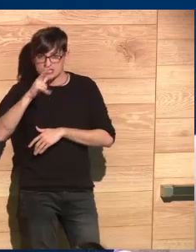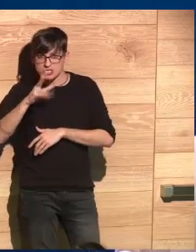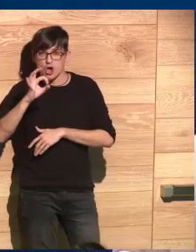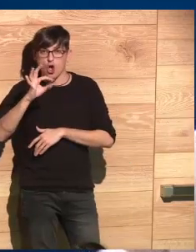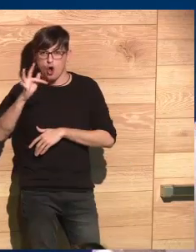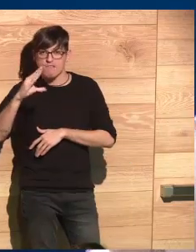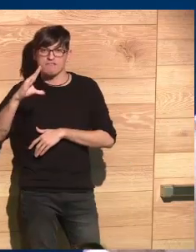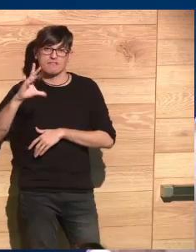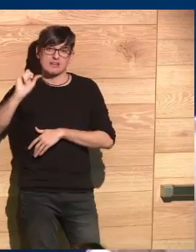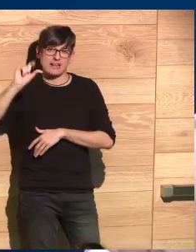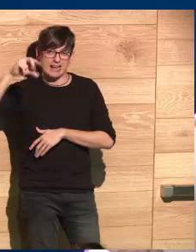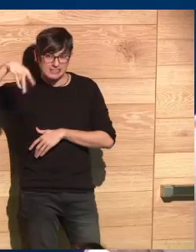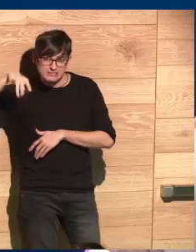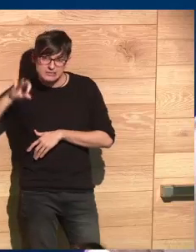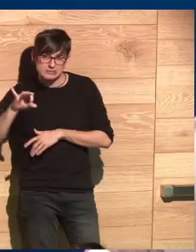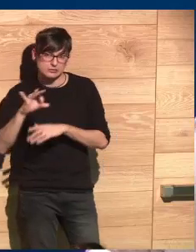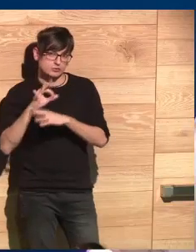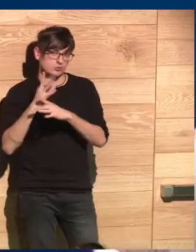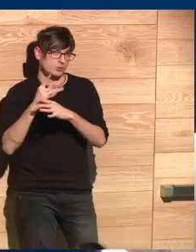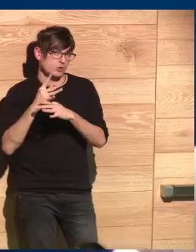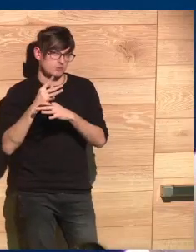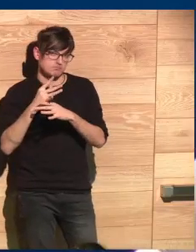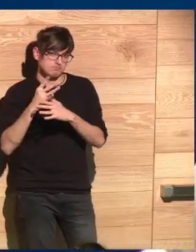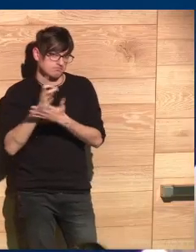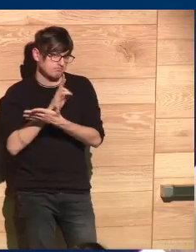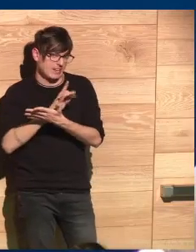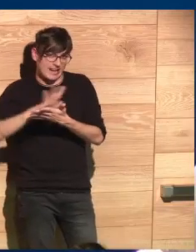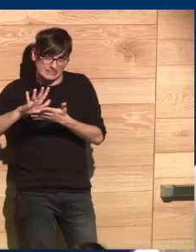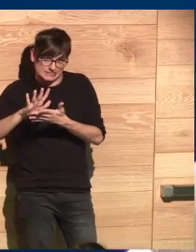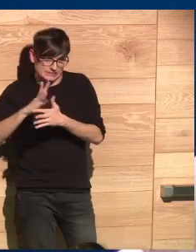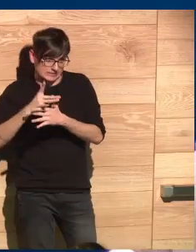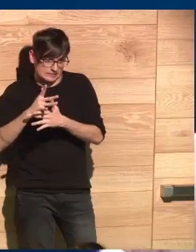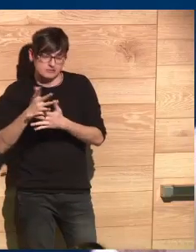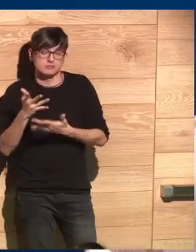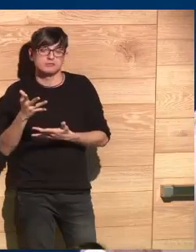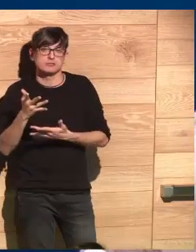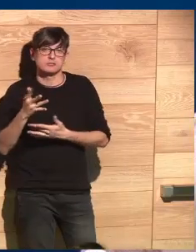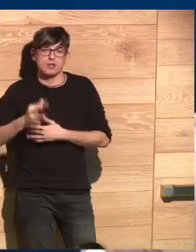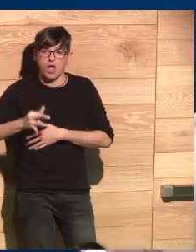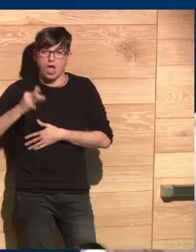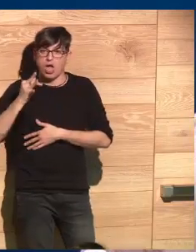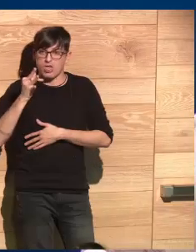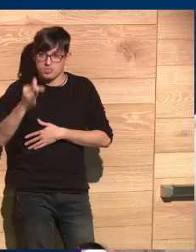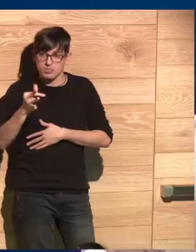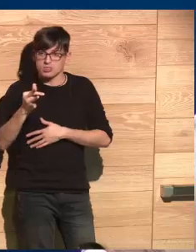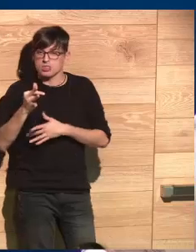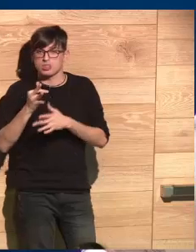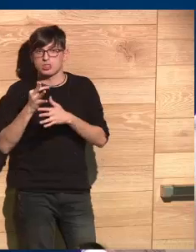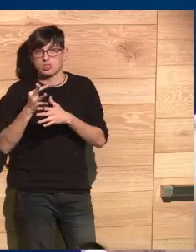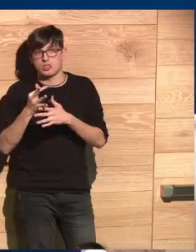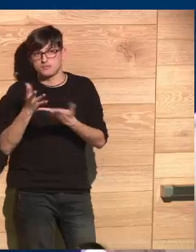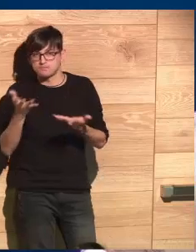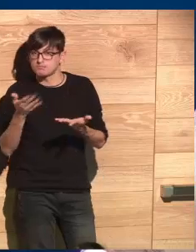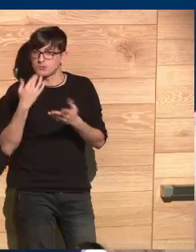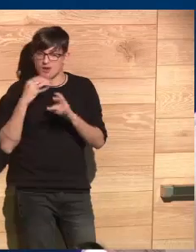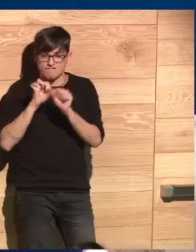imprimir dinero. Es uno de los mejores juegos de free-to-play que se han diseñado. Es un juego que además hace free-to-play en lo que yo consideraría de